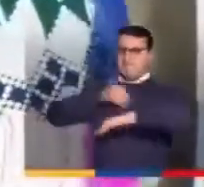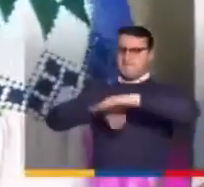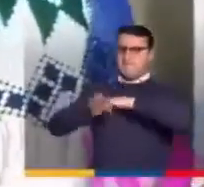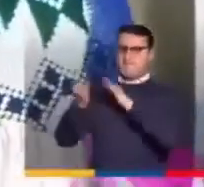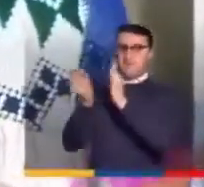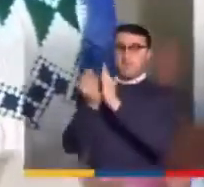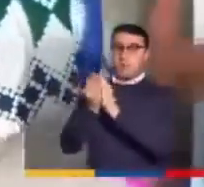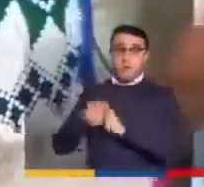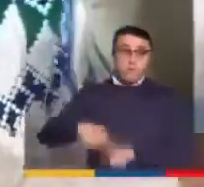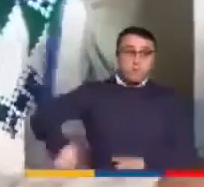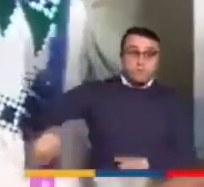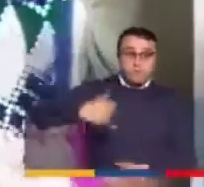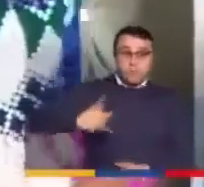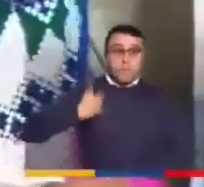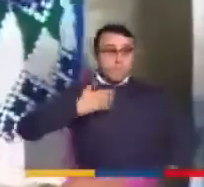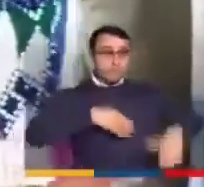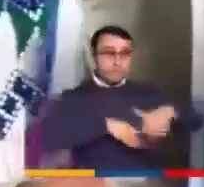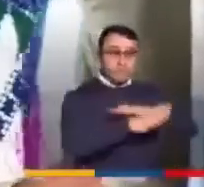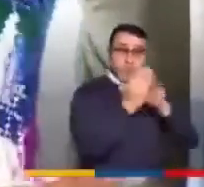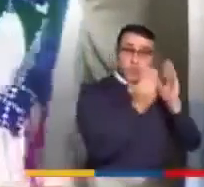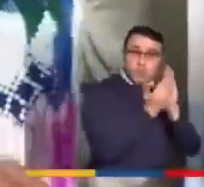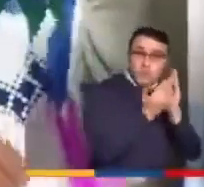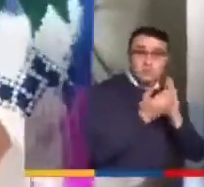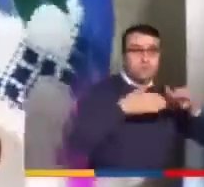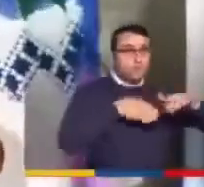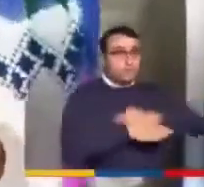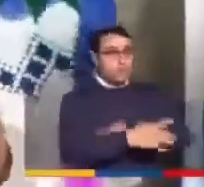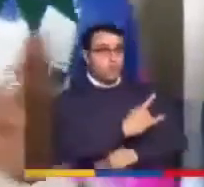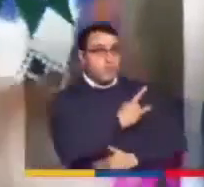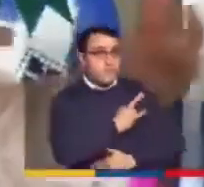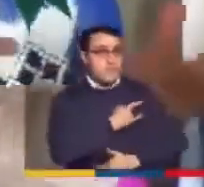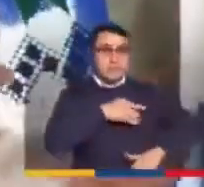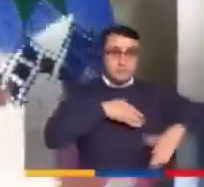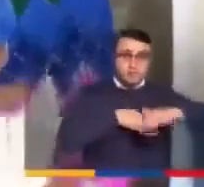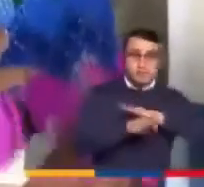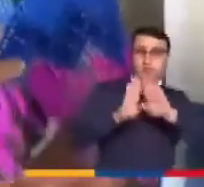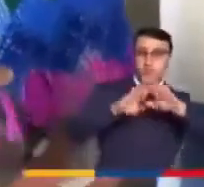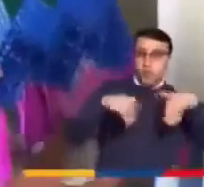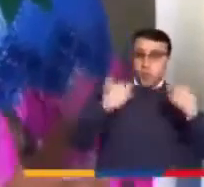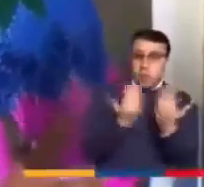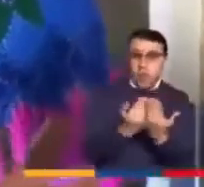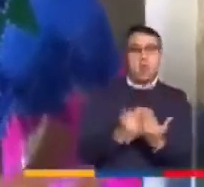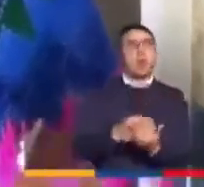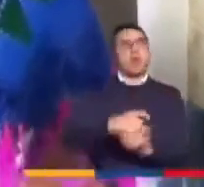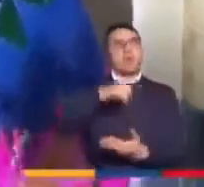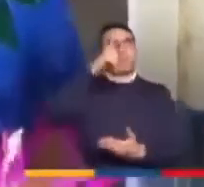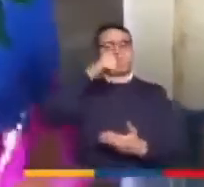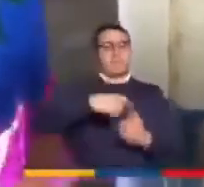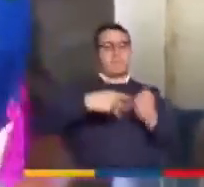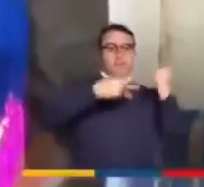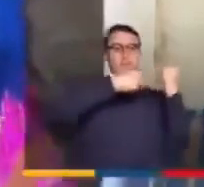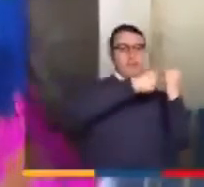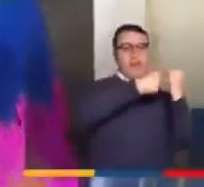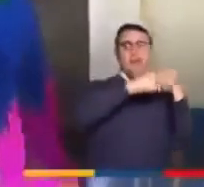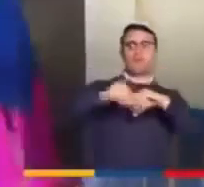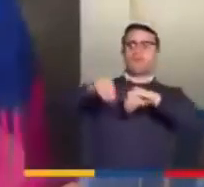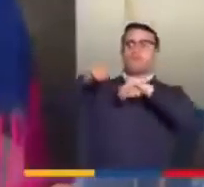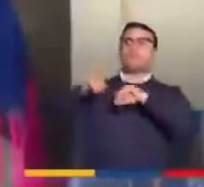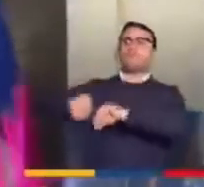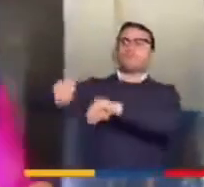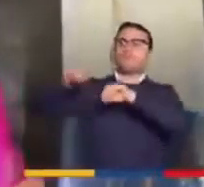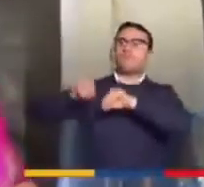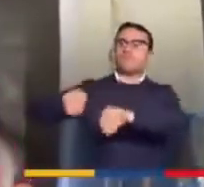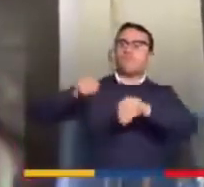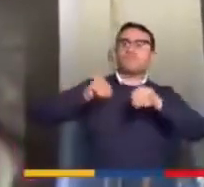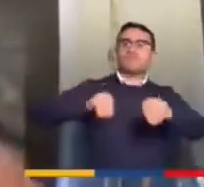que va a las universidades o que está estudiando en los colegios, hay que meterla en los talleres para aprender de qué